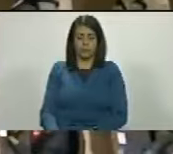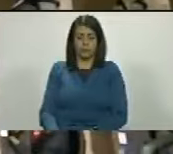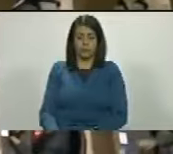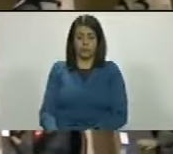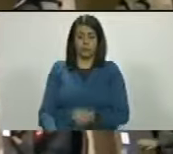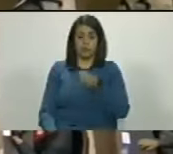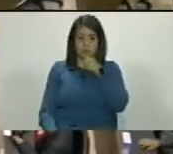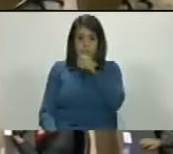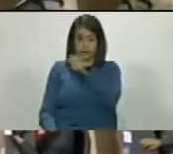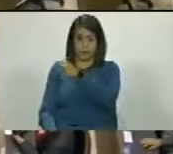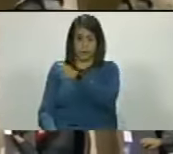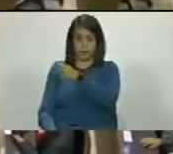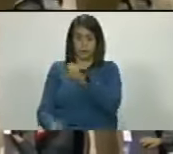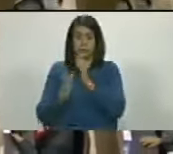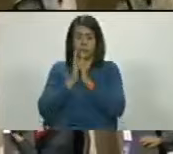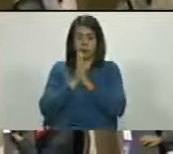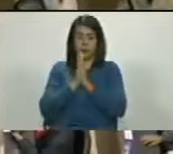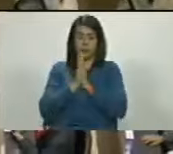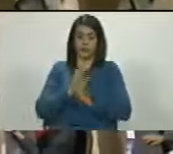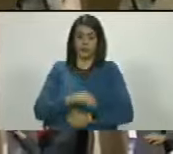Micrófono para el diputado, por favor.